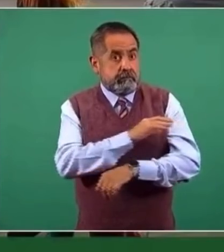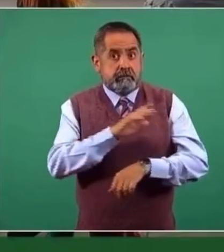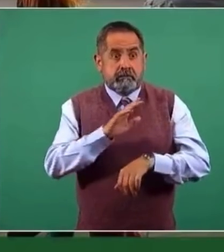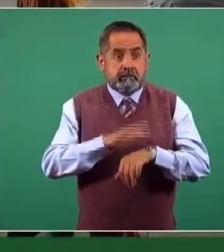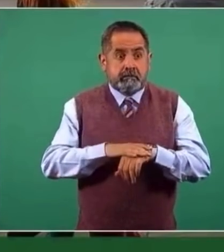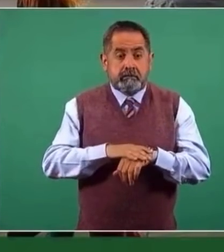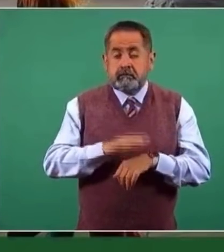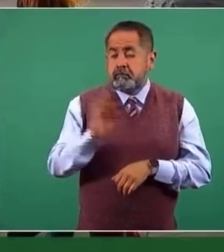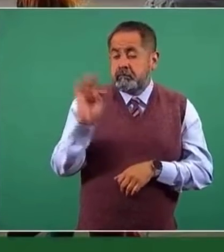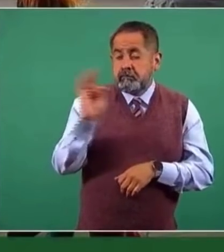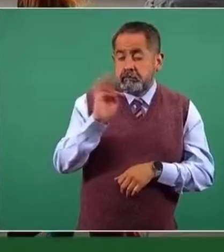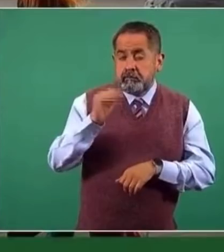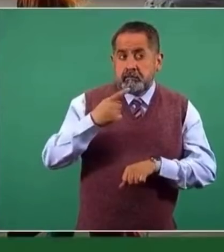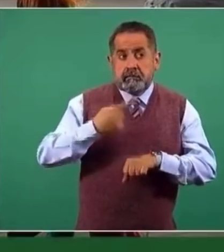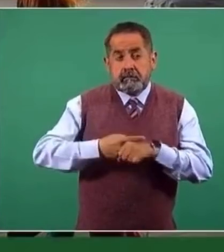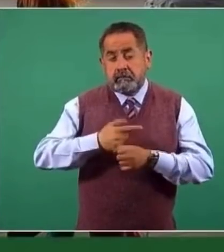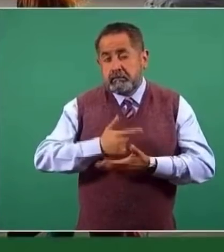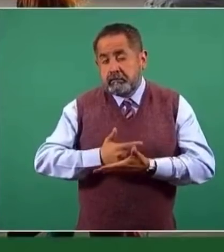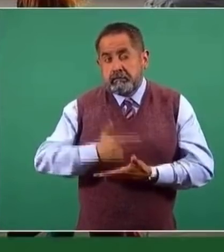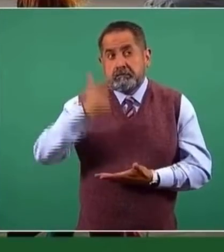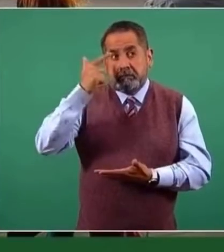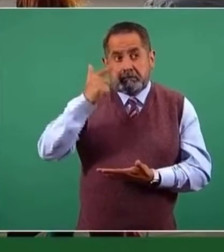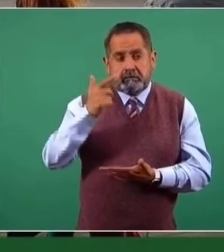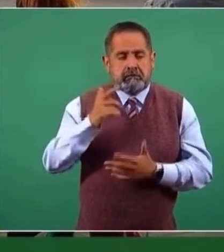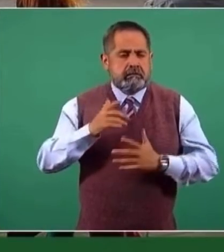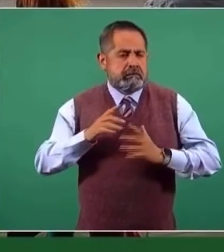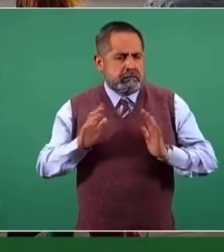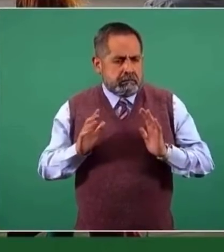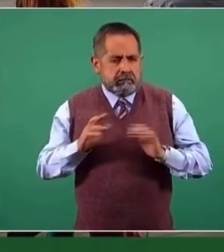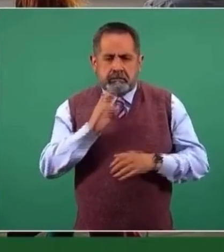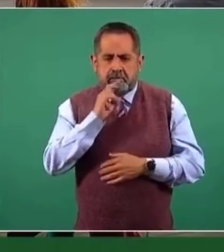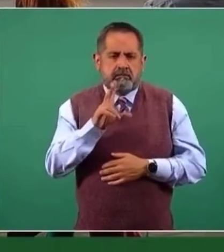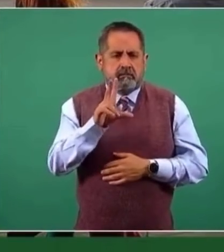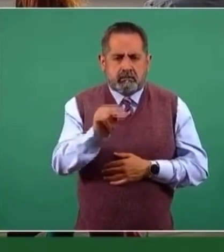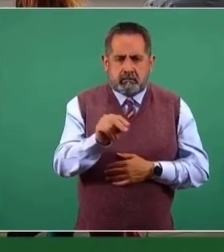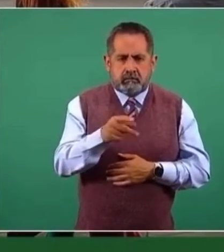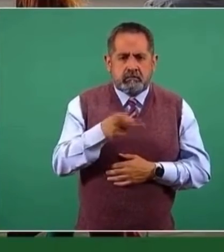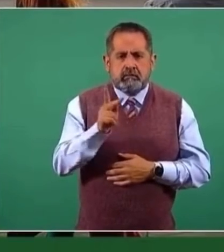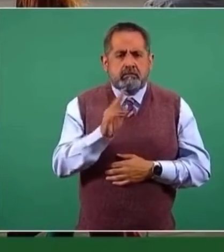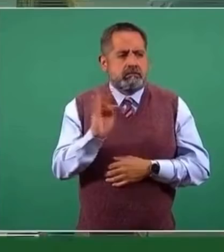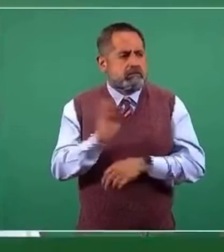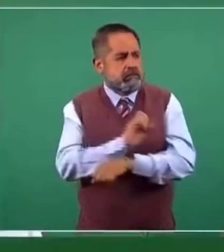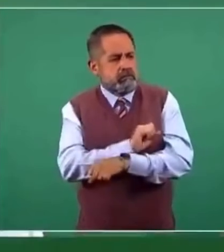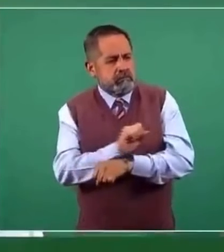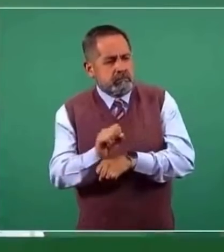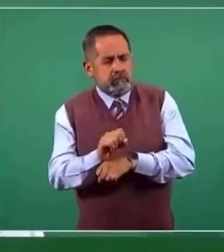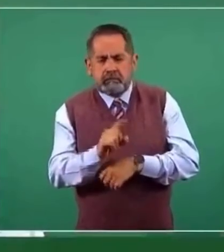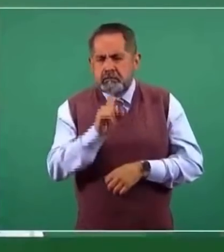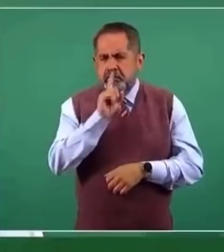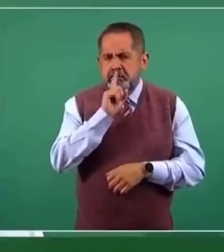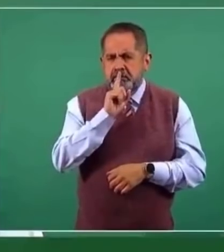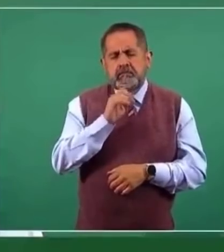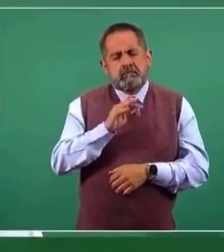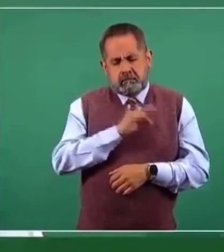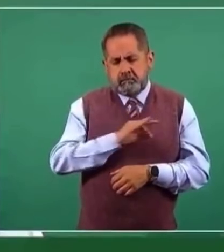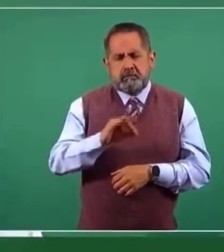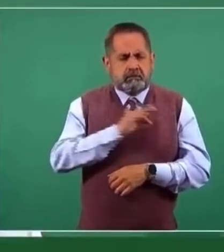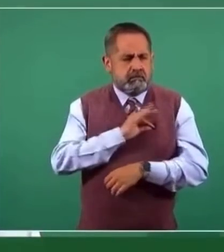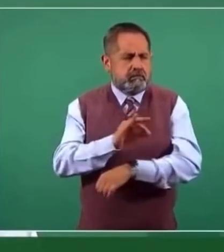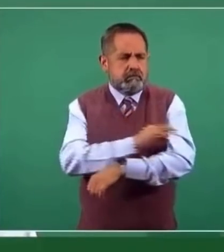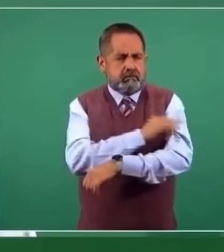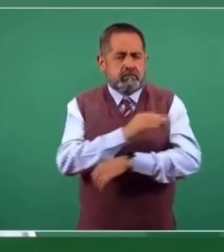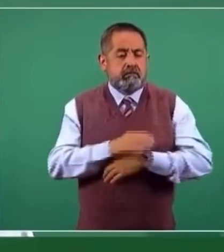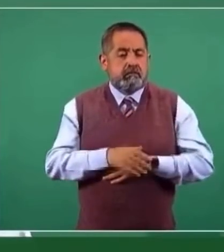la persona como para convertirse en una contraindicación de la misma, dado que el riesgo de complicarse y fallecer por